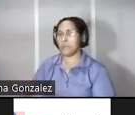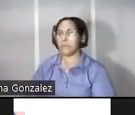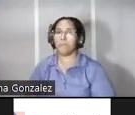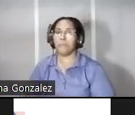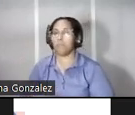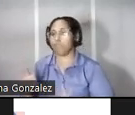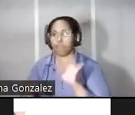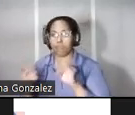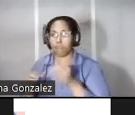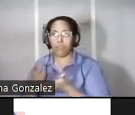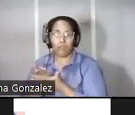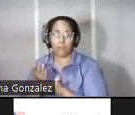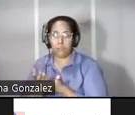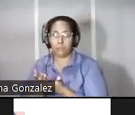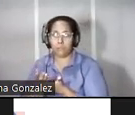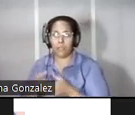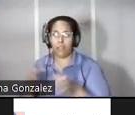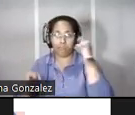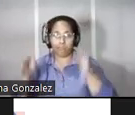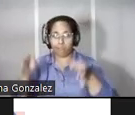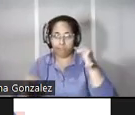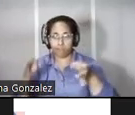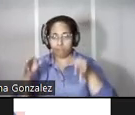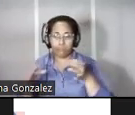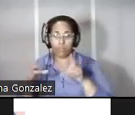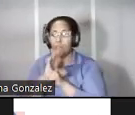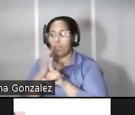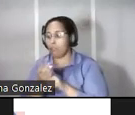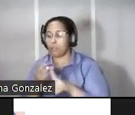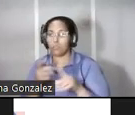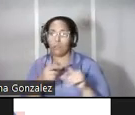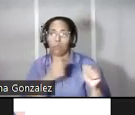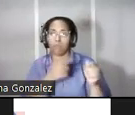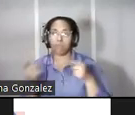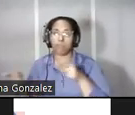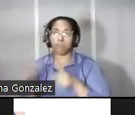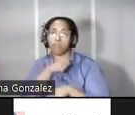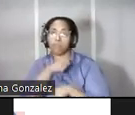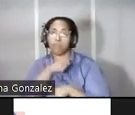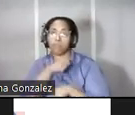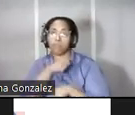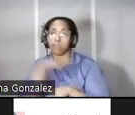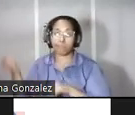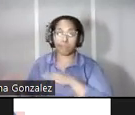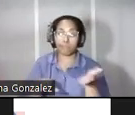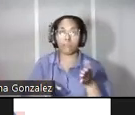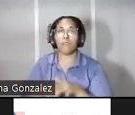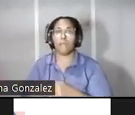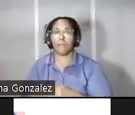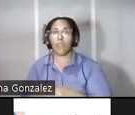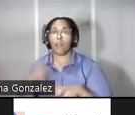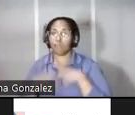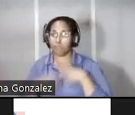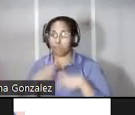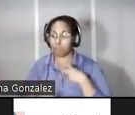un expediente judicial del caso de los homicidios, ya que el perpetrador se suicida, ¿verdad? Que son los